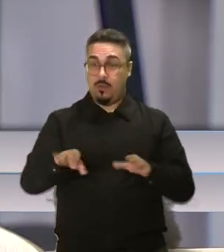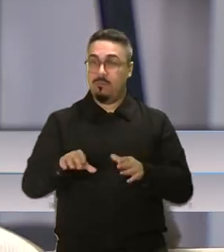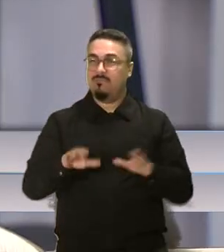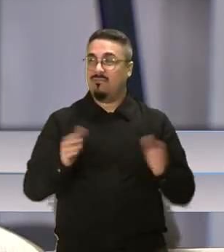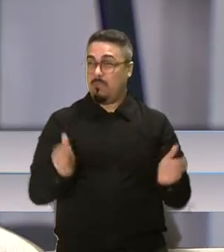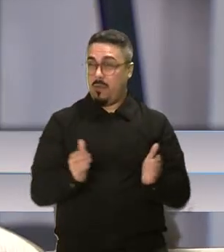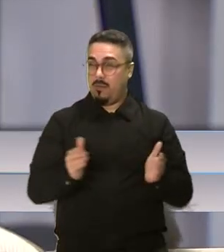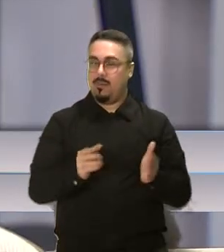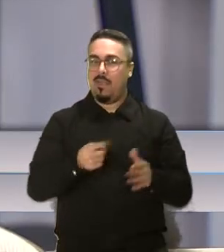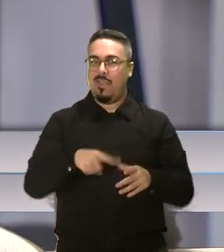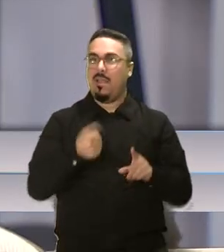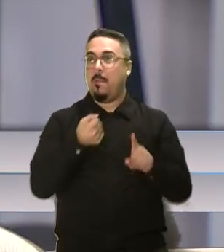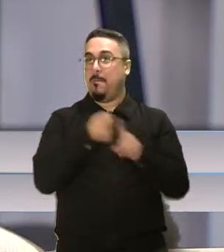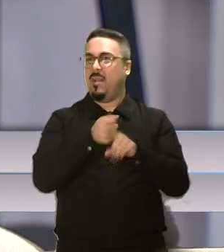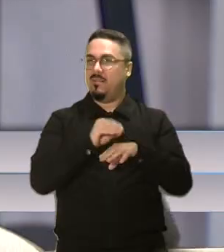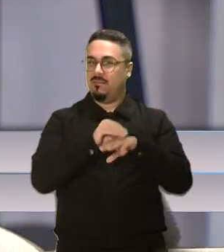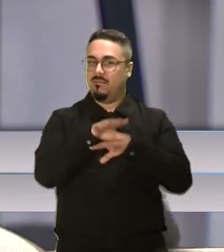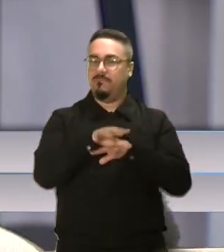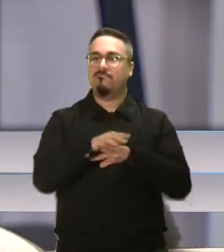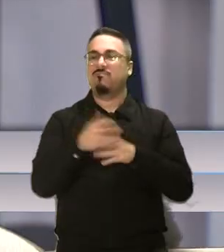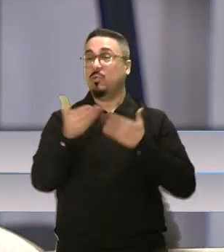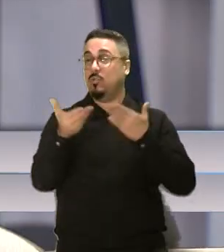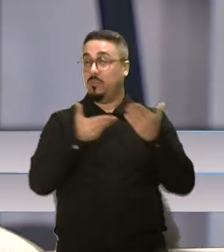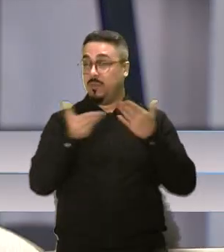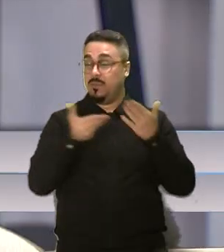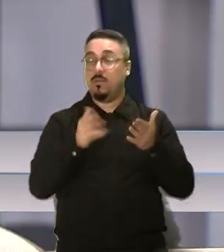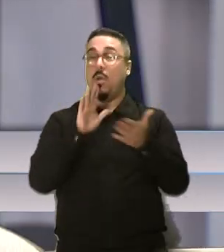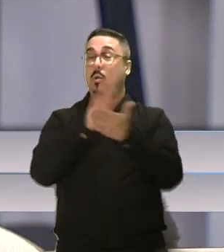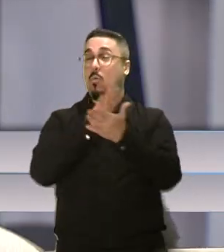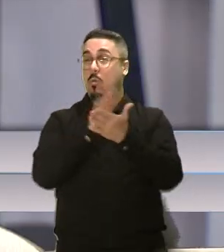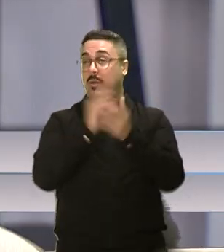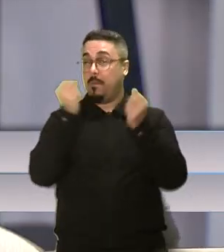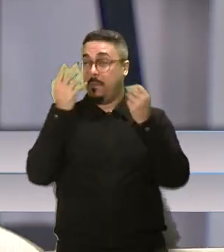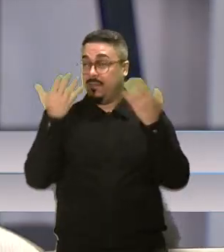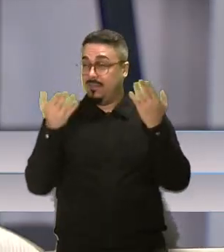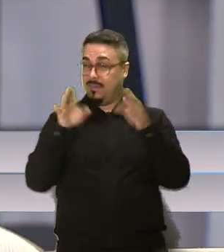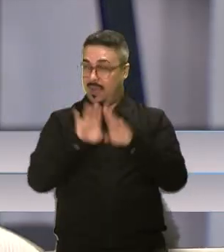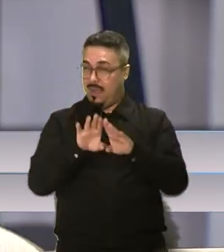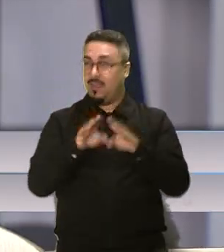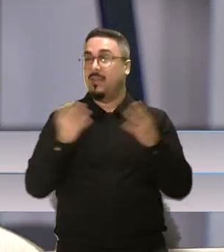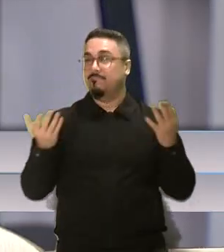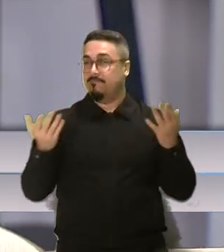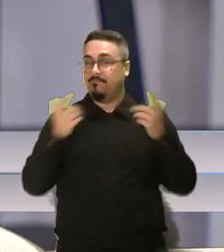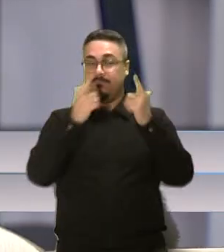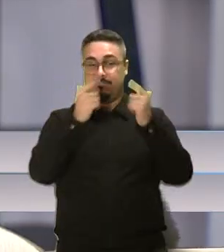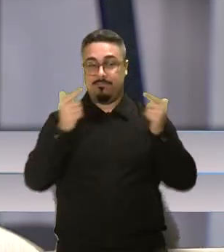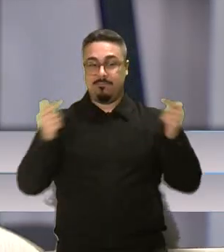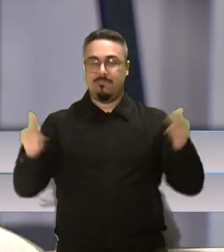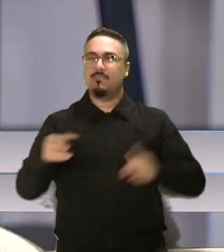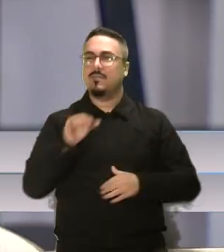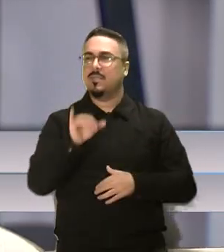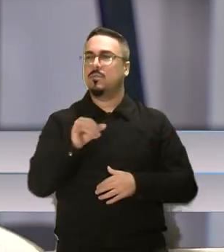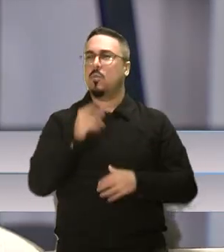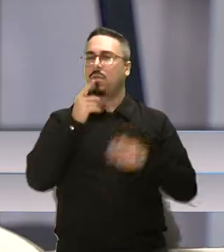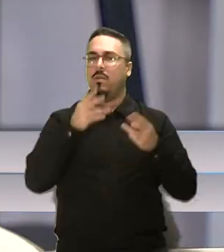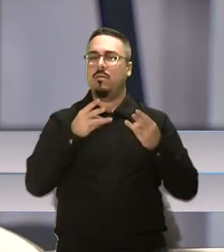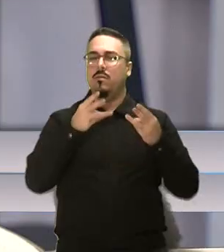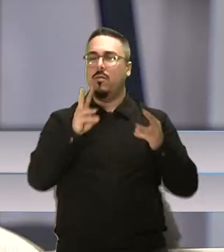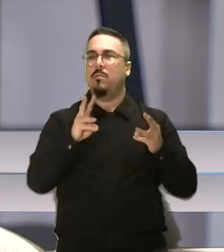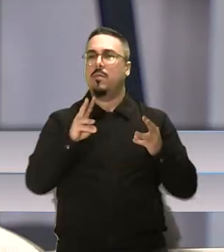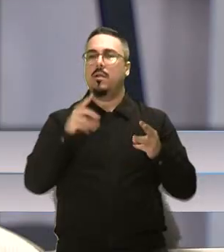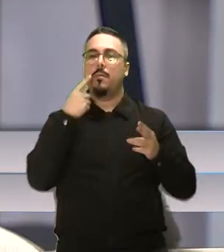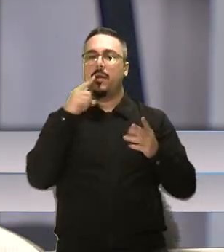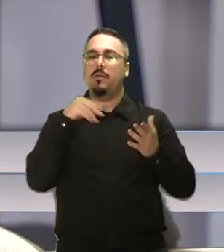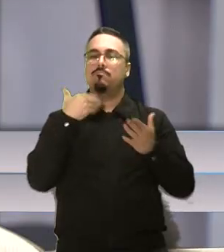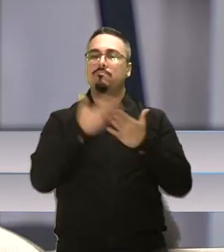limitando los los servicios las escuelas cerradas Así que es una manera o fue una manera de llegar hasta los